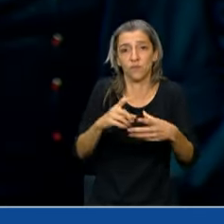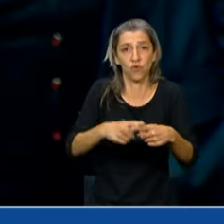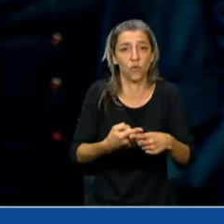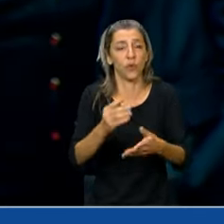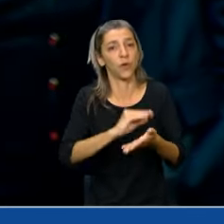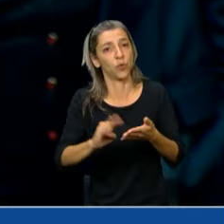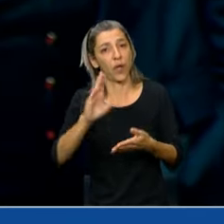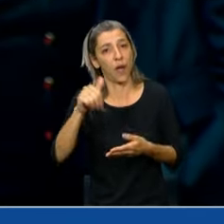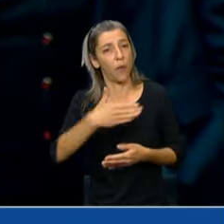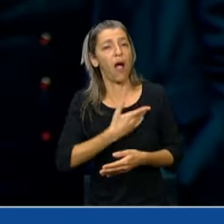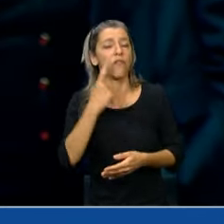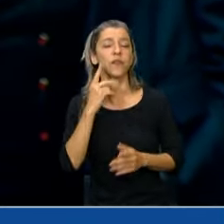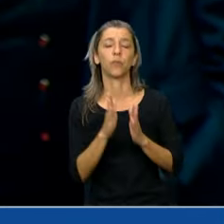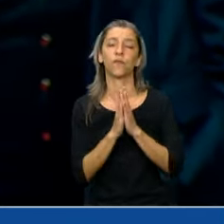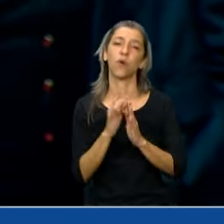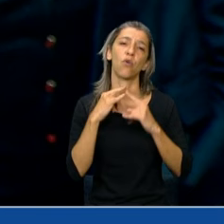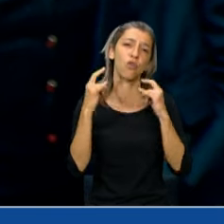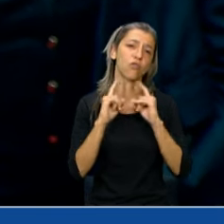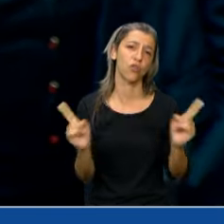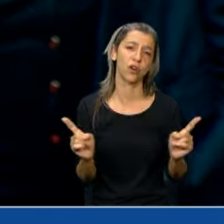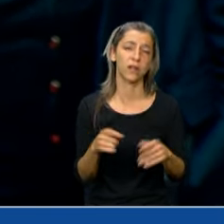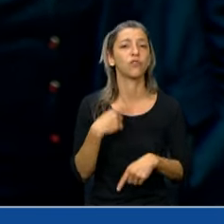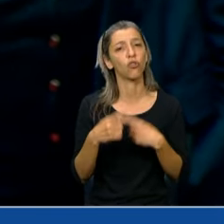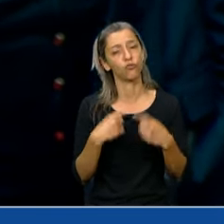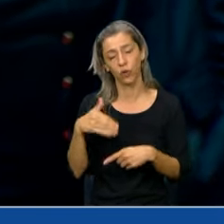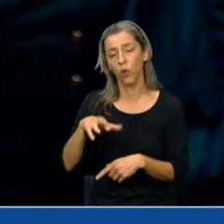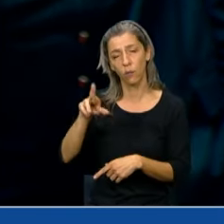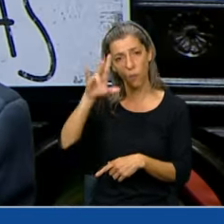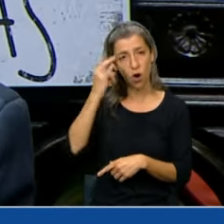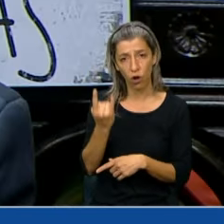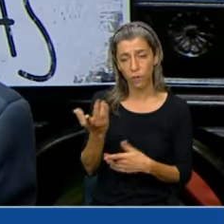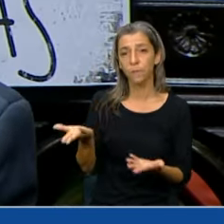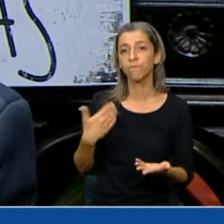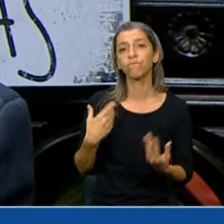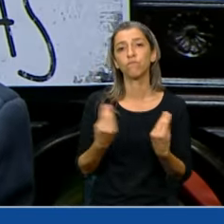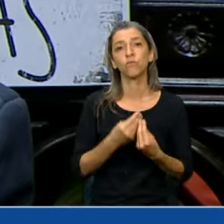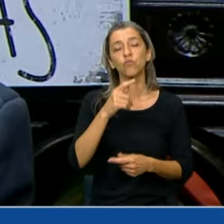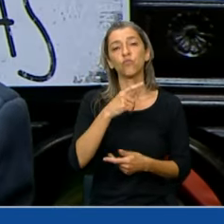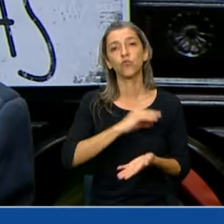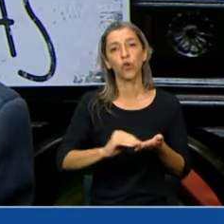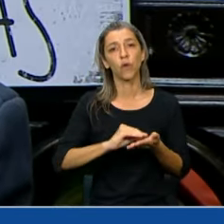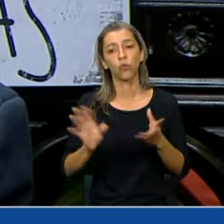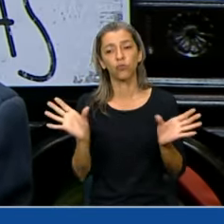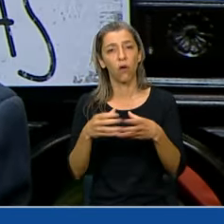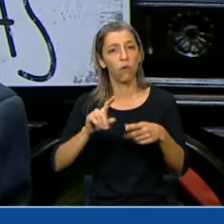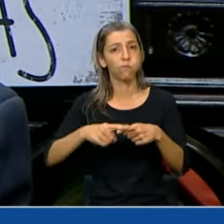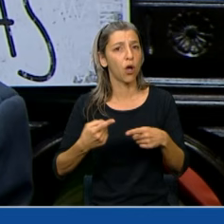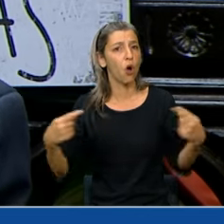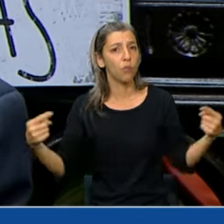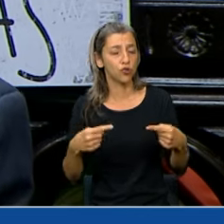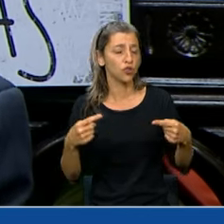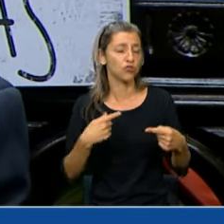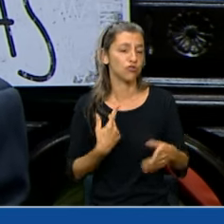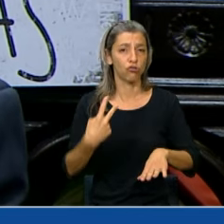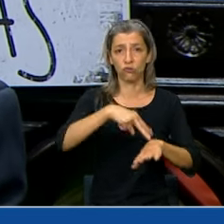palabra no griten por favor continúe diputado muchos diputados del bloque de la oposición se levantaron en ese